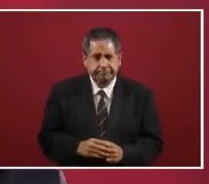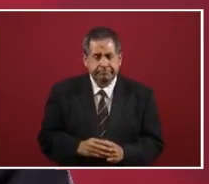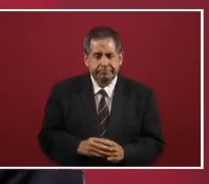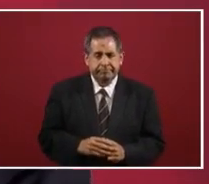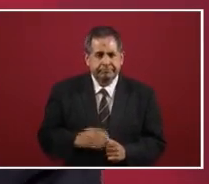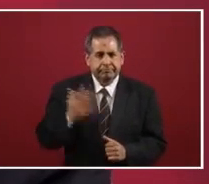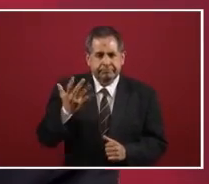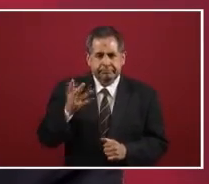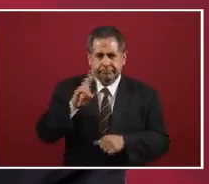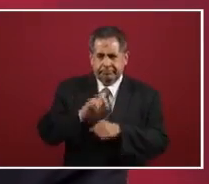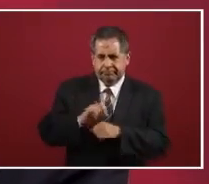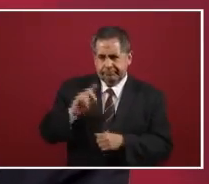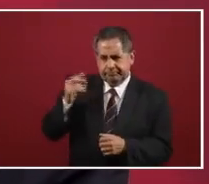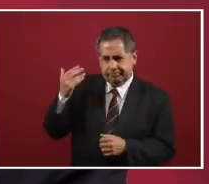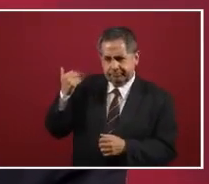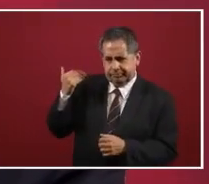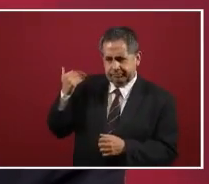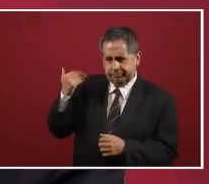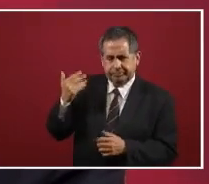5 días